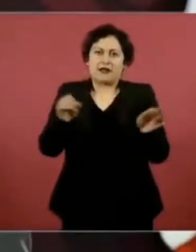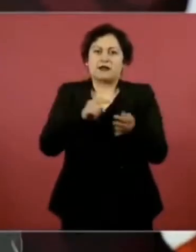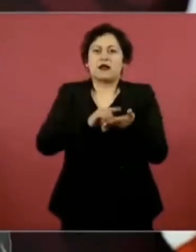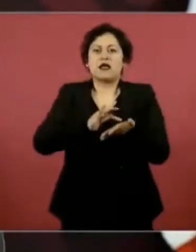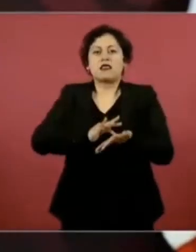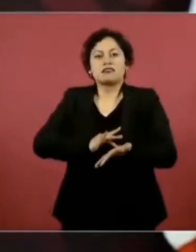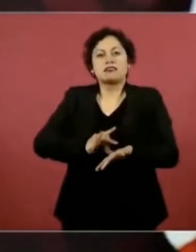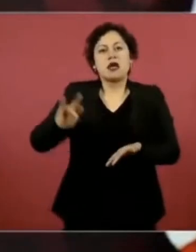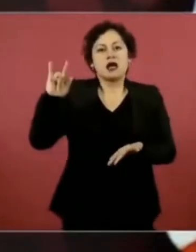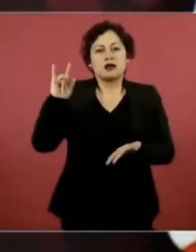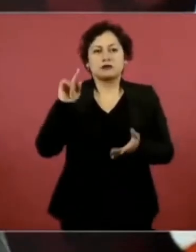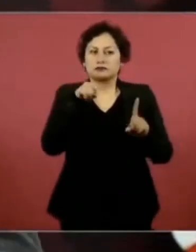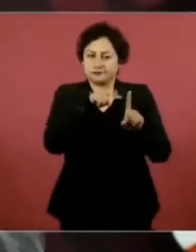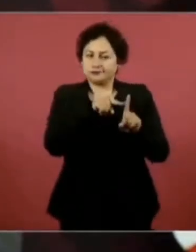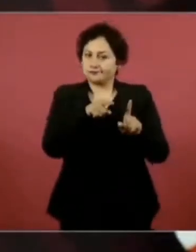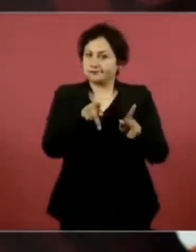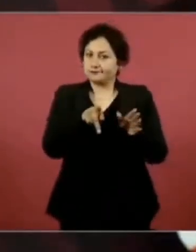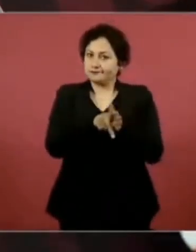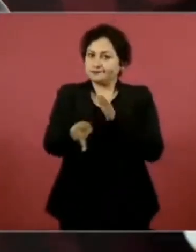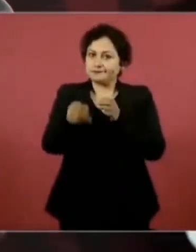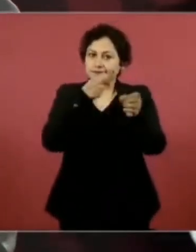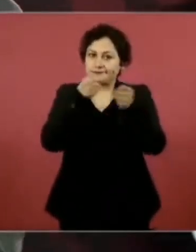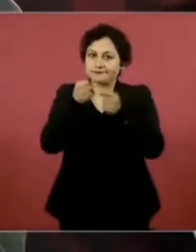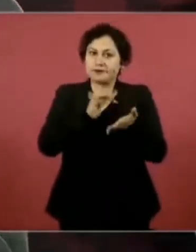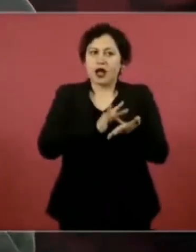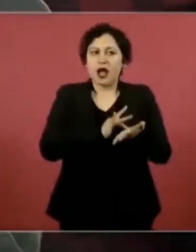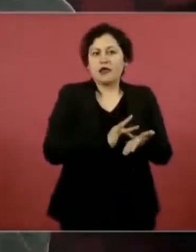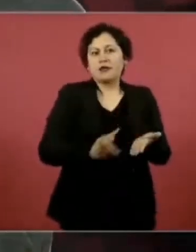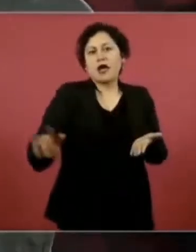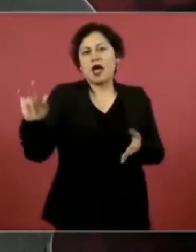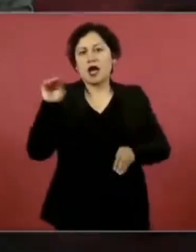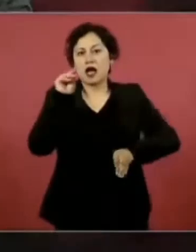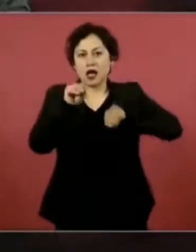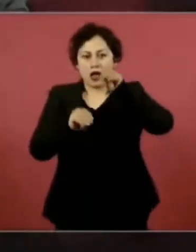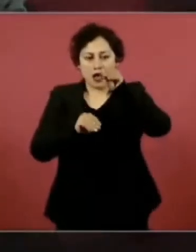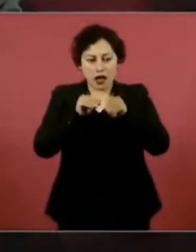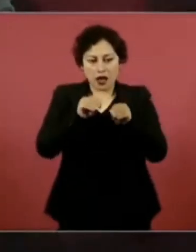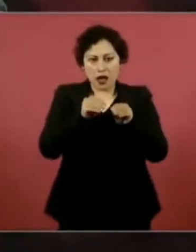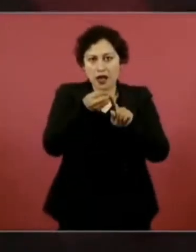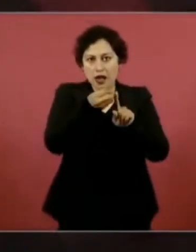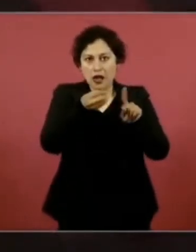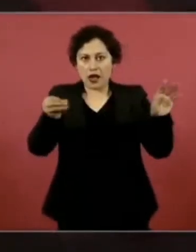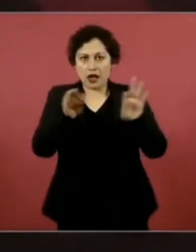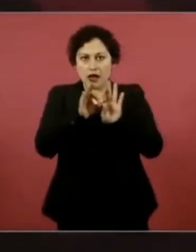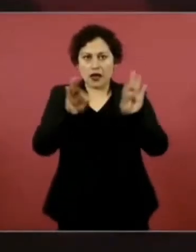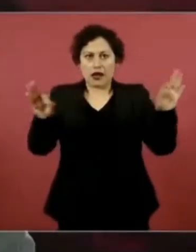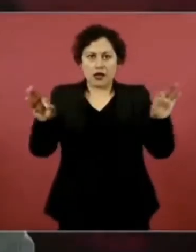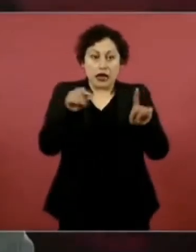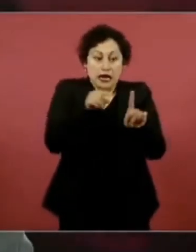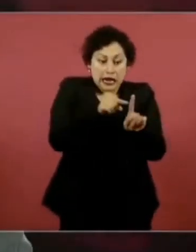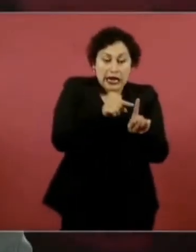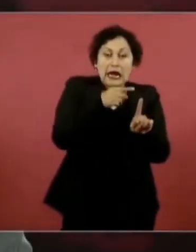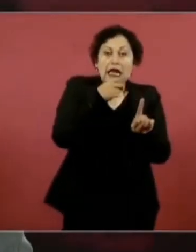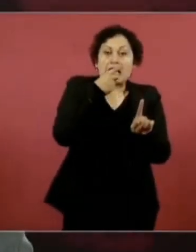periodista y le arregló Al con las